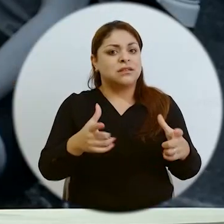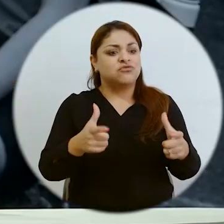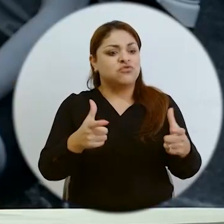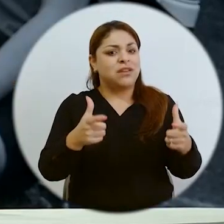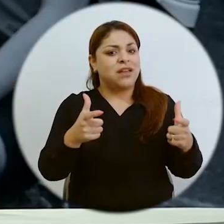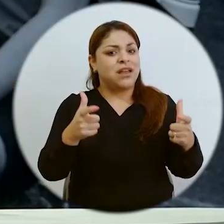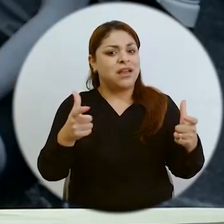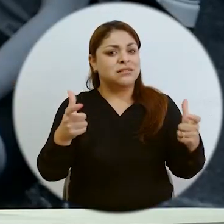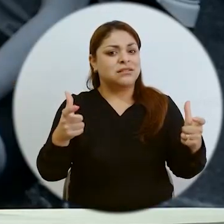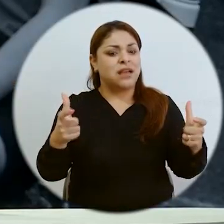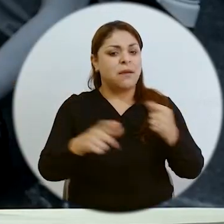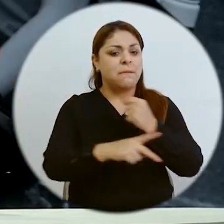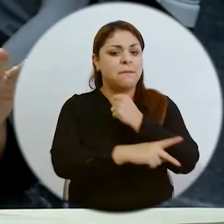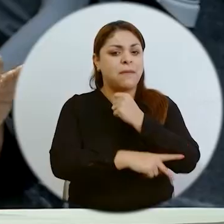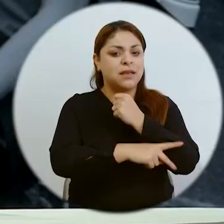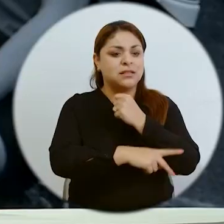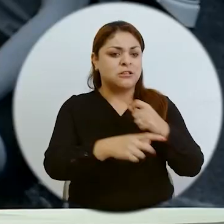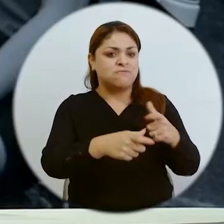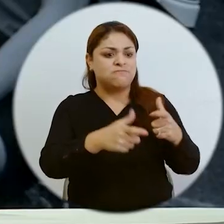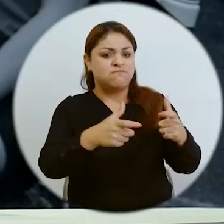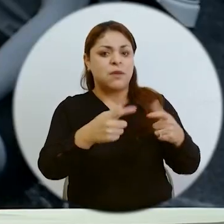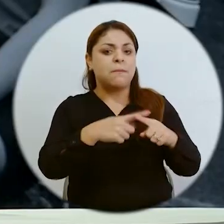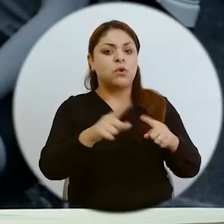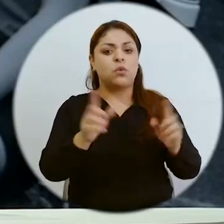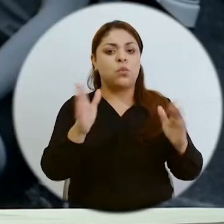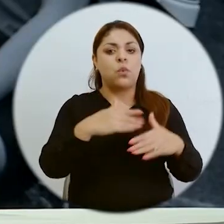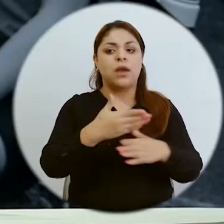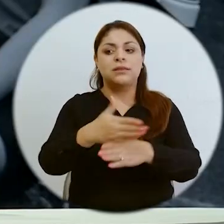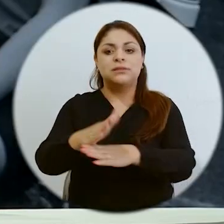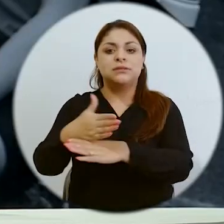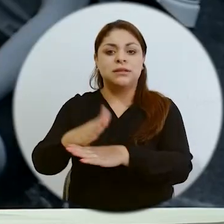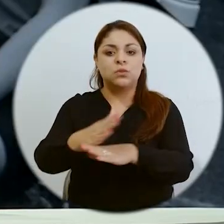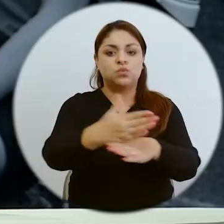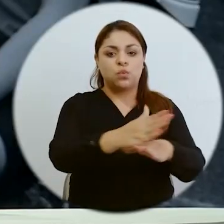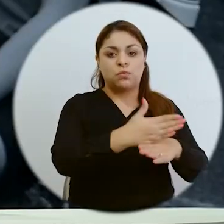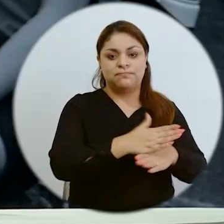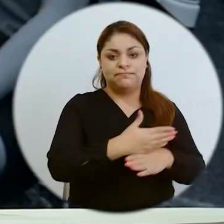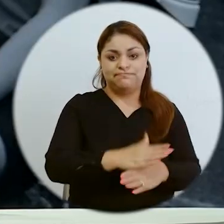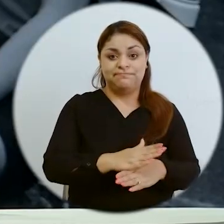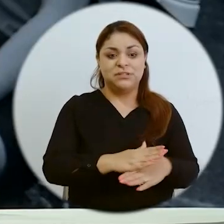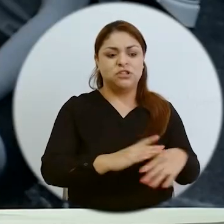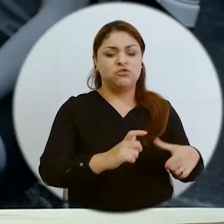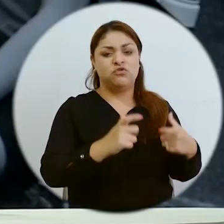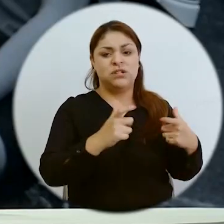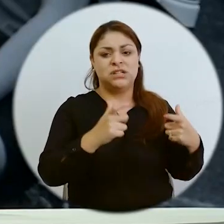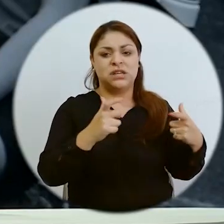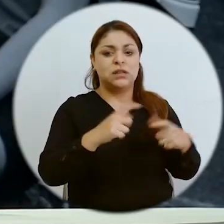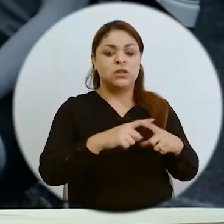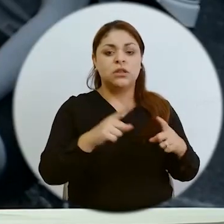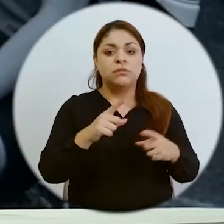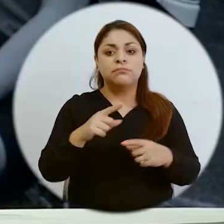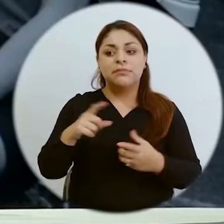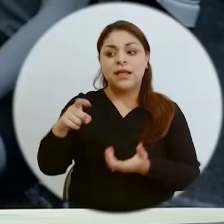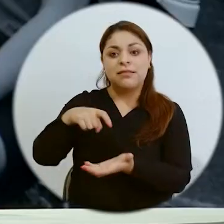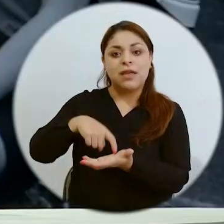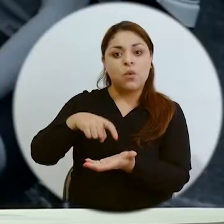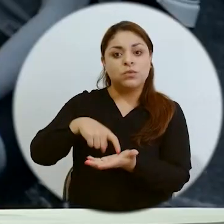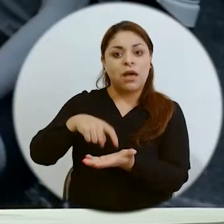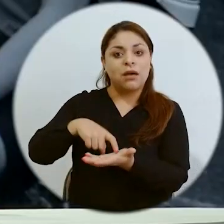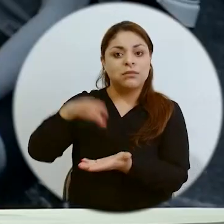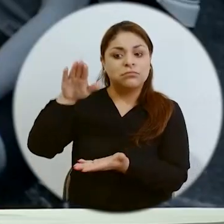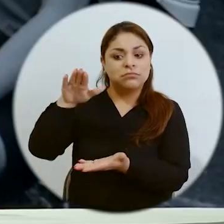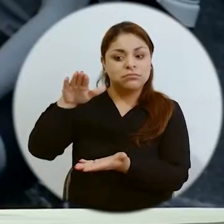país, pero poco se distribuye. Se está concentrando mucho la riqueza y entonces no podemos ver la